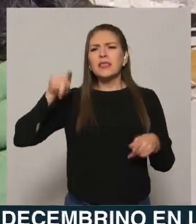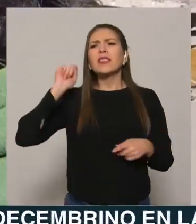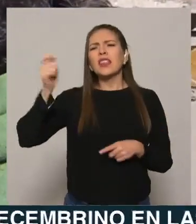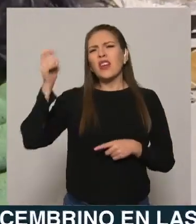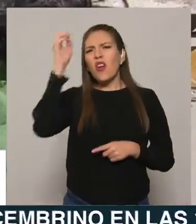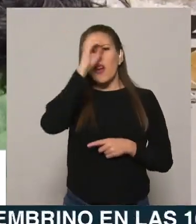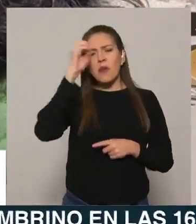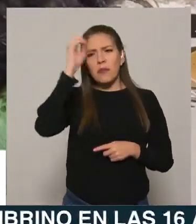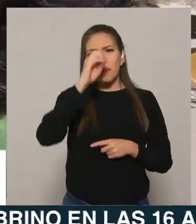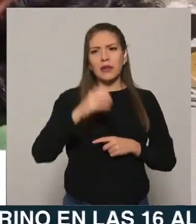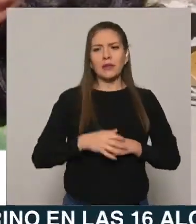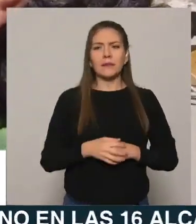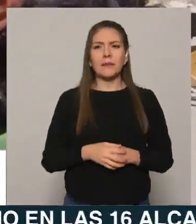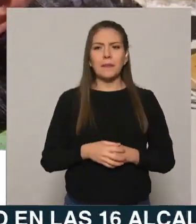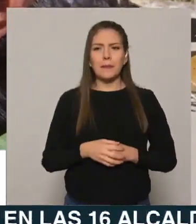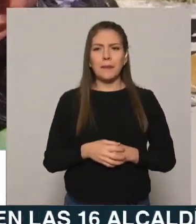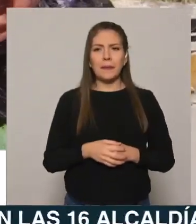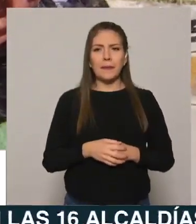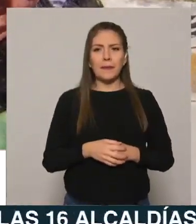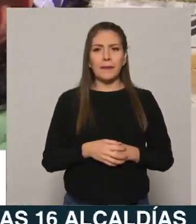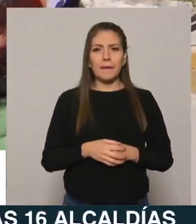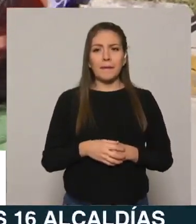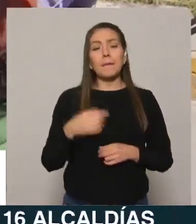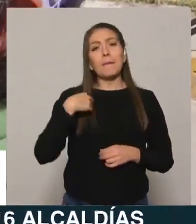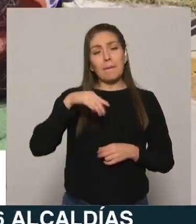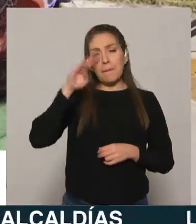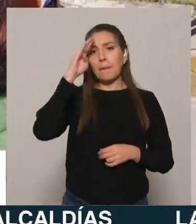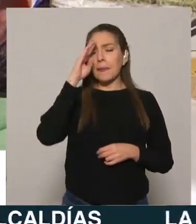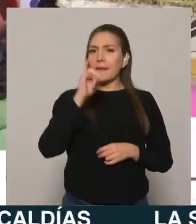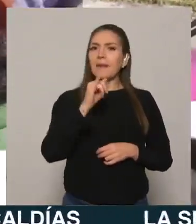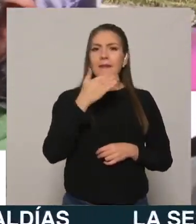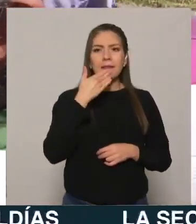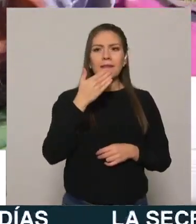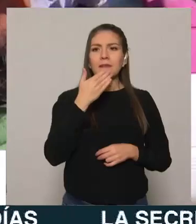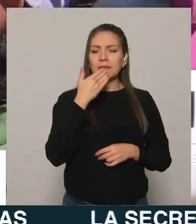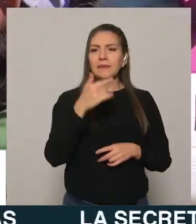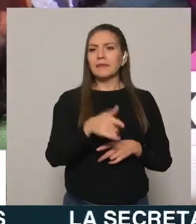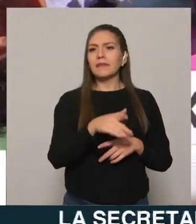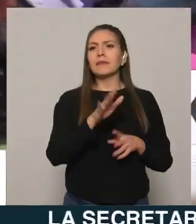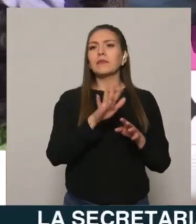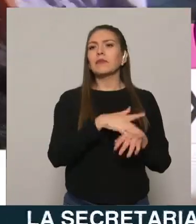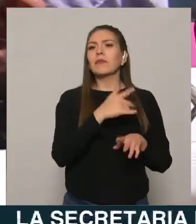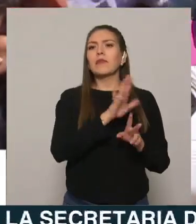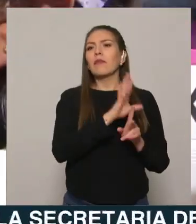en lo personal sí va a estar muy bien. Ya no teníamos que bajar hasta